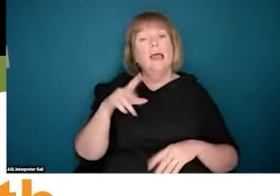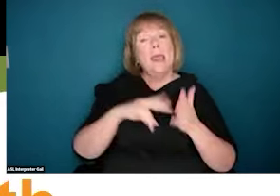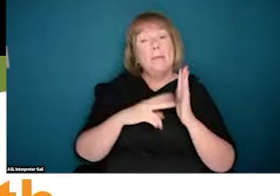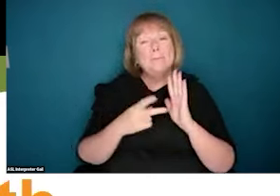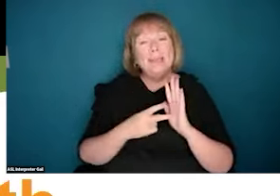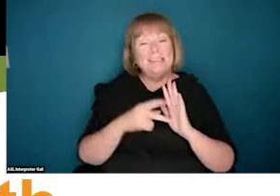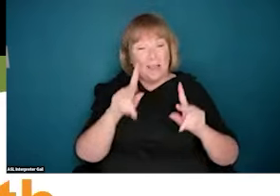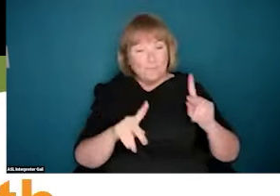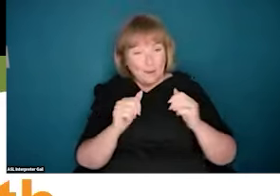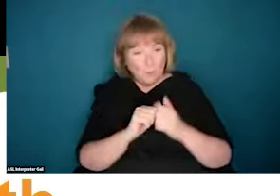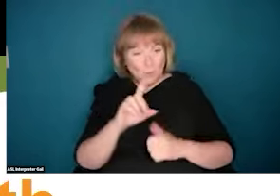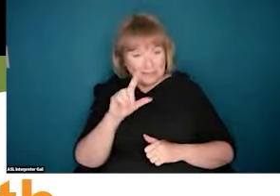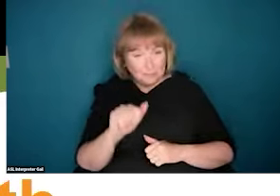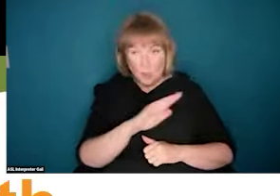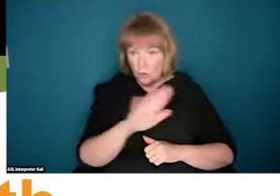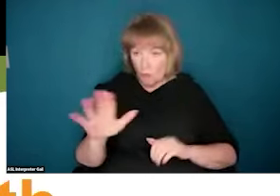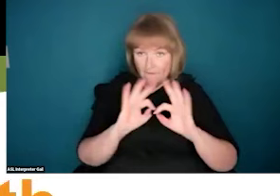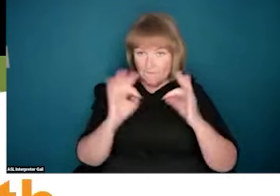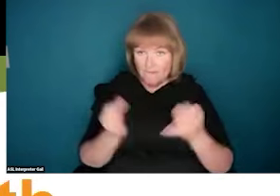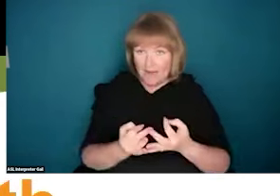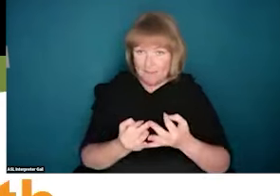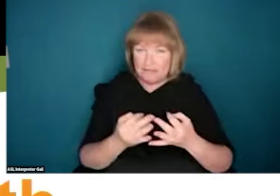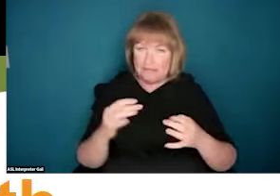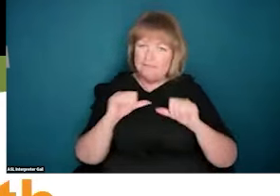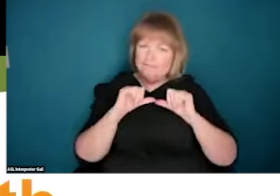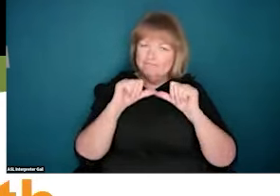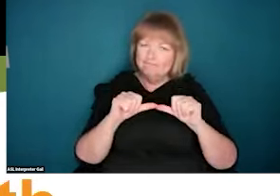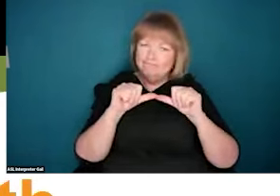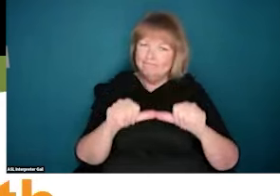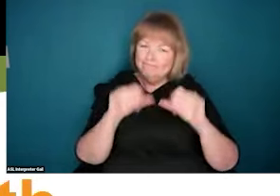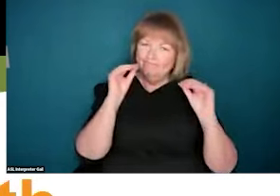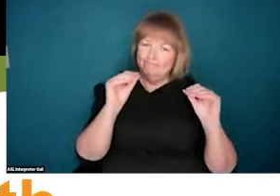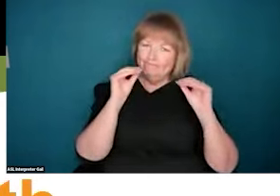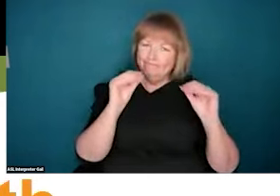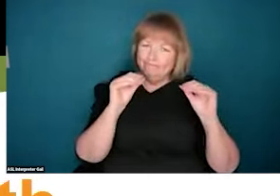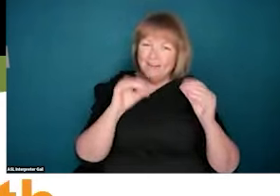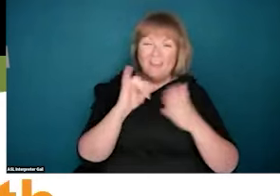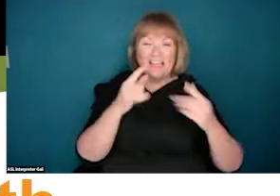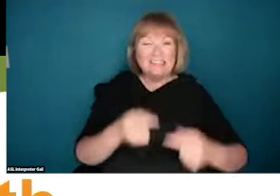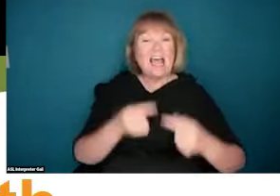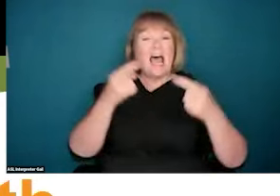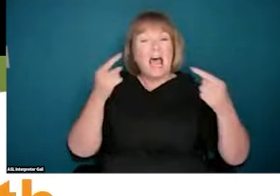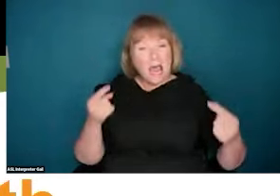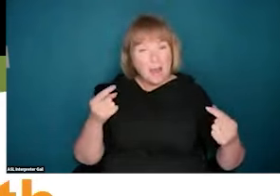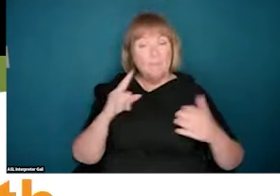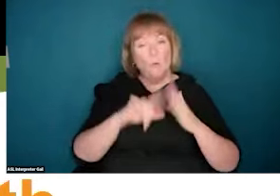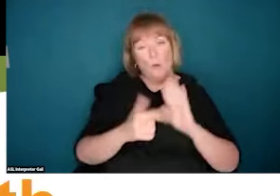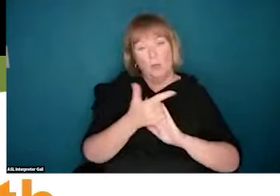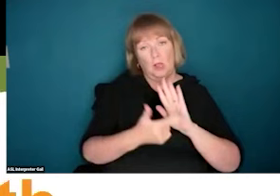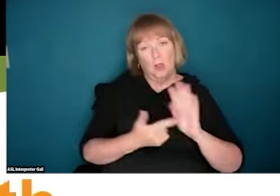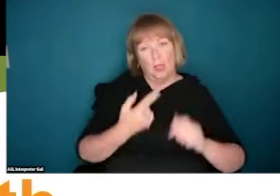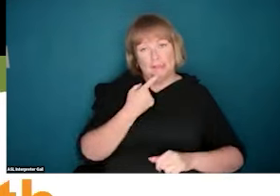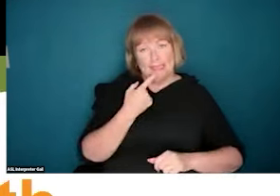ocurre así aparte en otro mundo. Está sucediendo con familias, con personas,